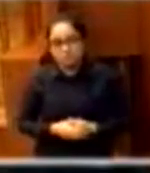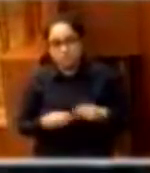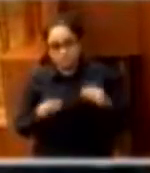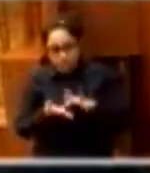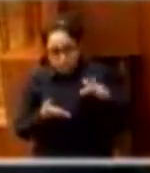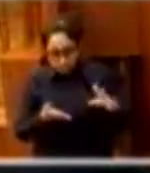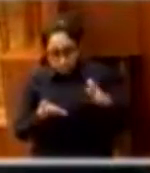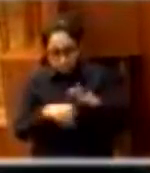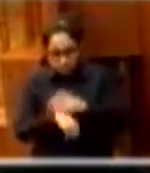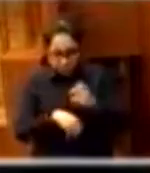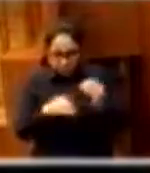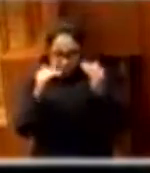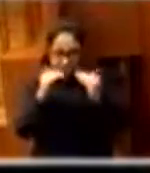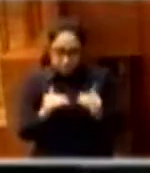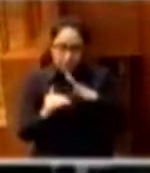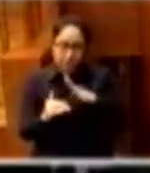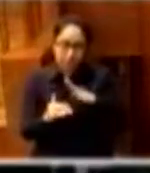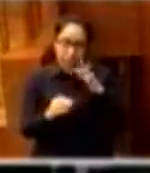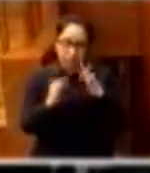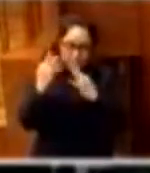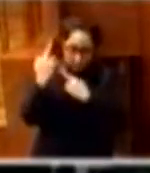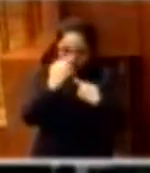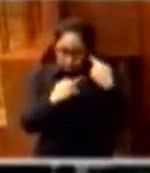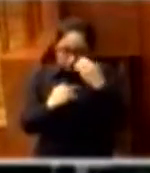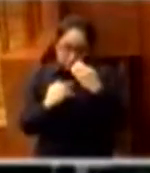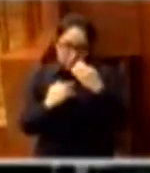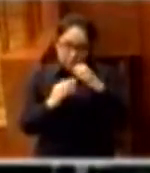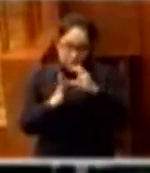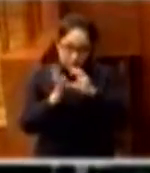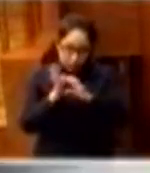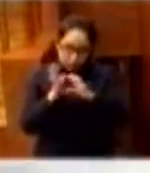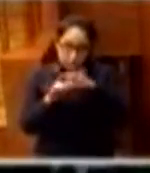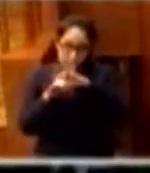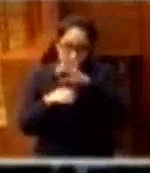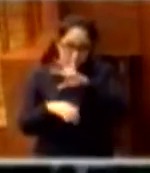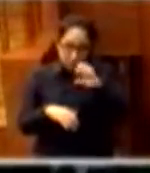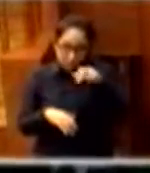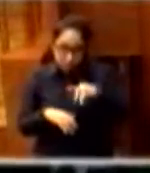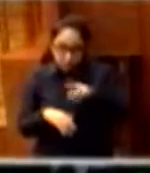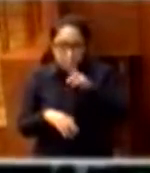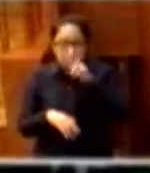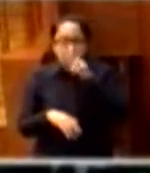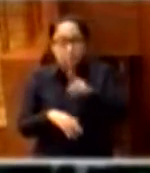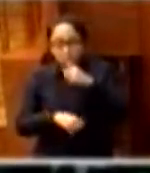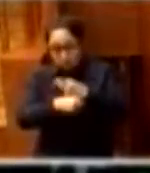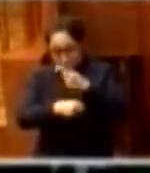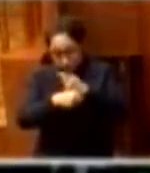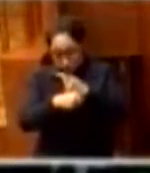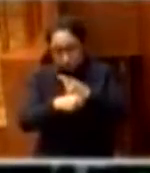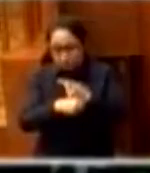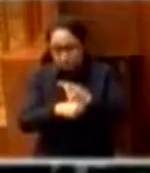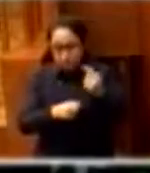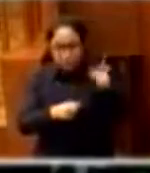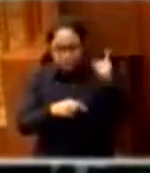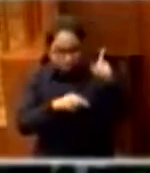Muchas gracias. En consecuencia, en el juicio de revisión constitucional electoral 518 se resuelve, primero, se revoca la